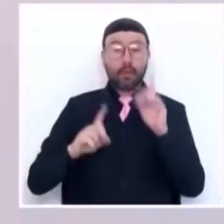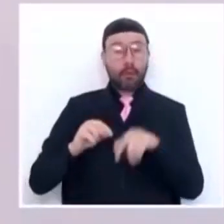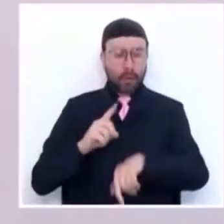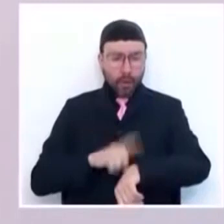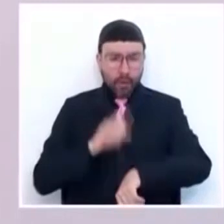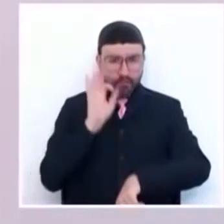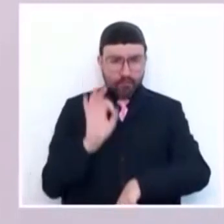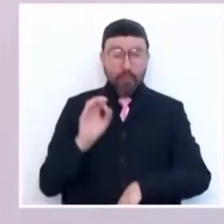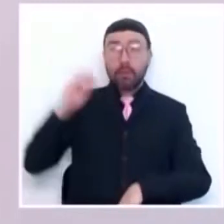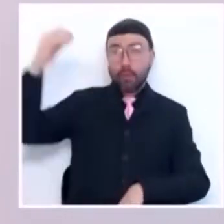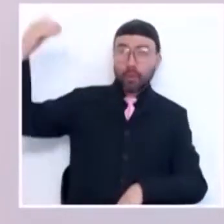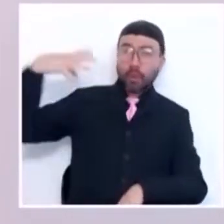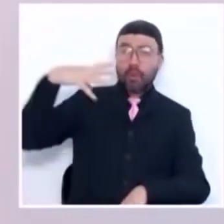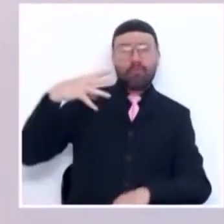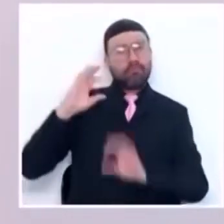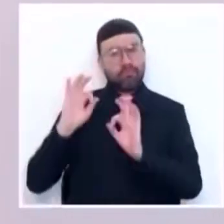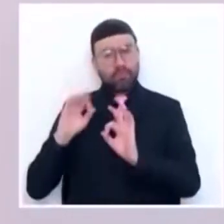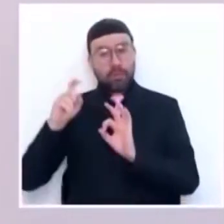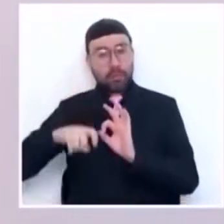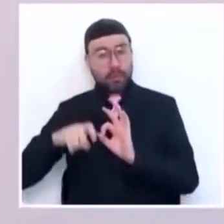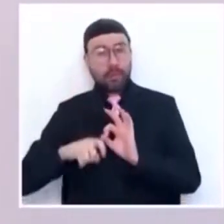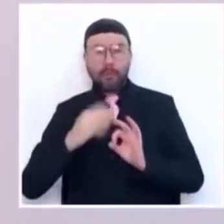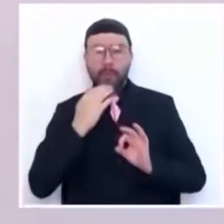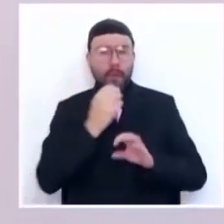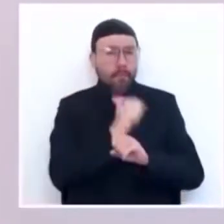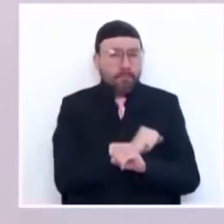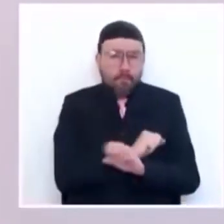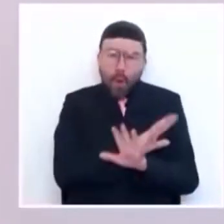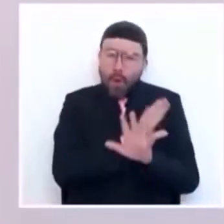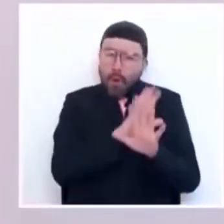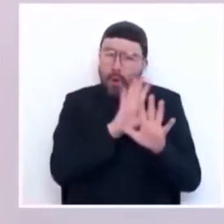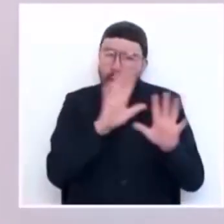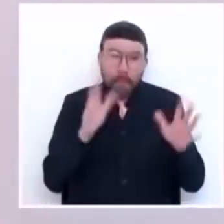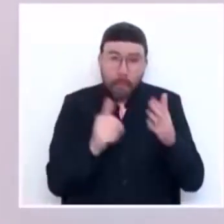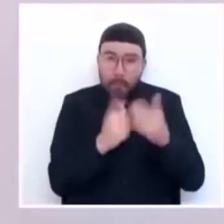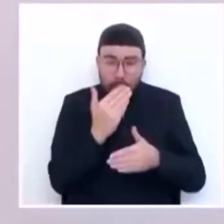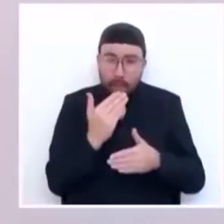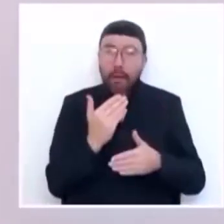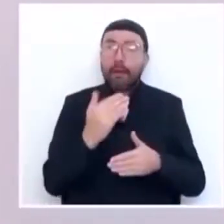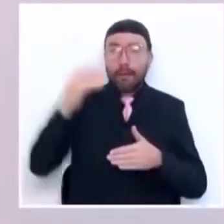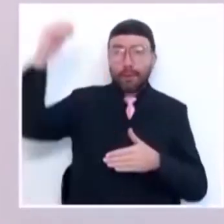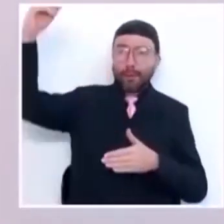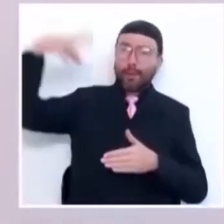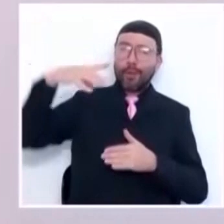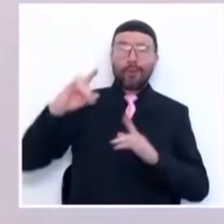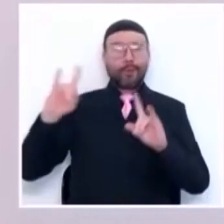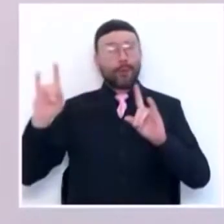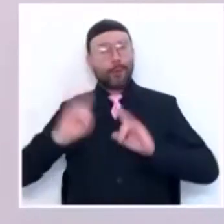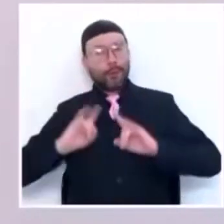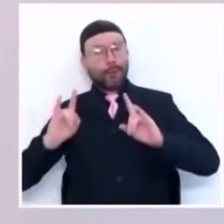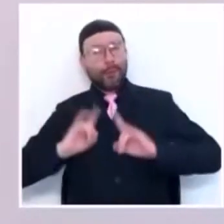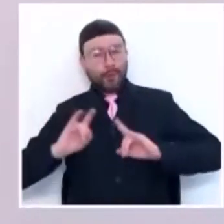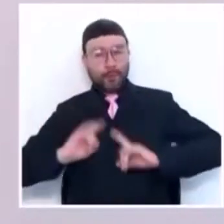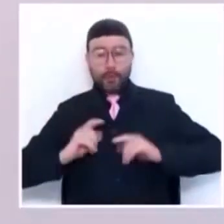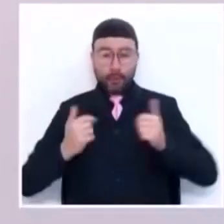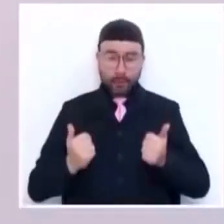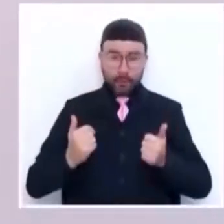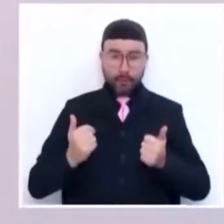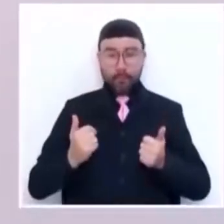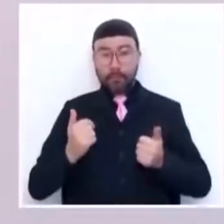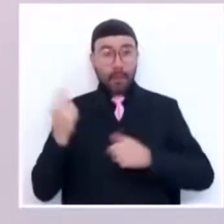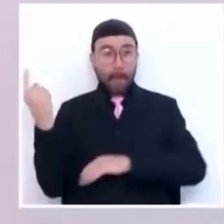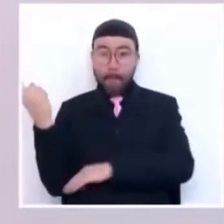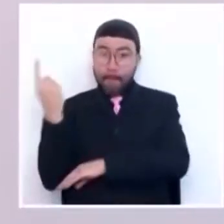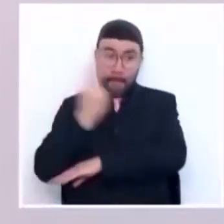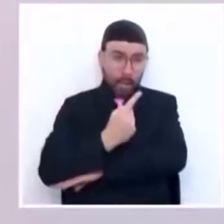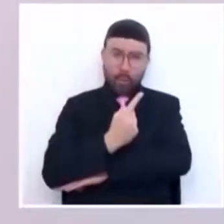correcta en los horarios que deben ser, en las primeras horas de la mañana, que es el sol más saludable. En el mediodía pues no,